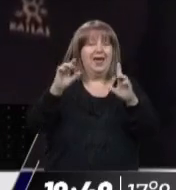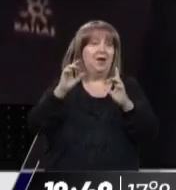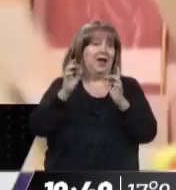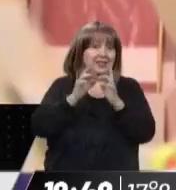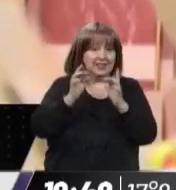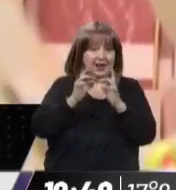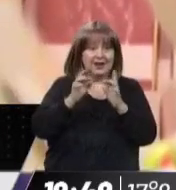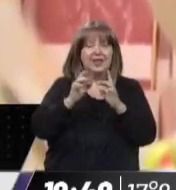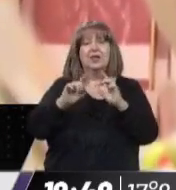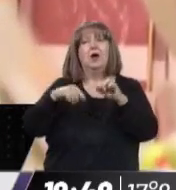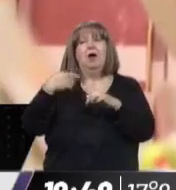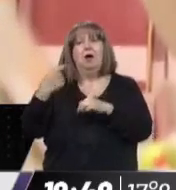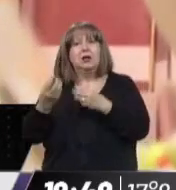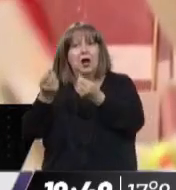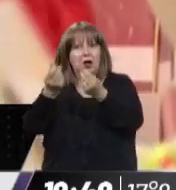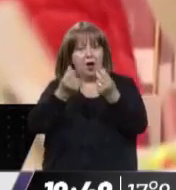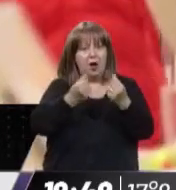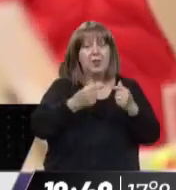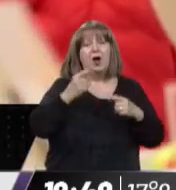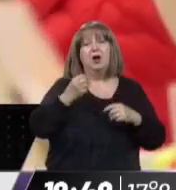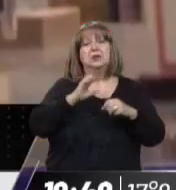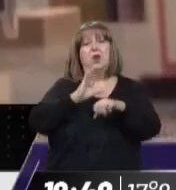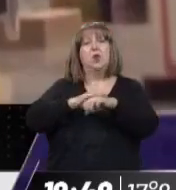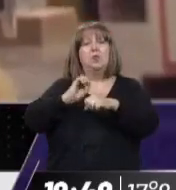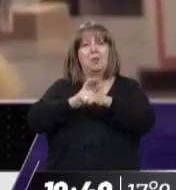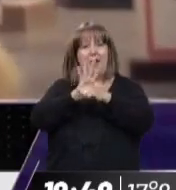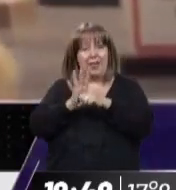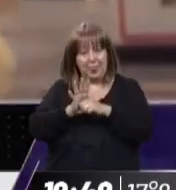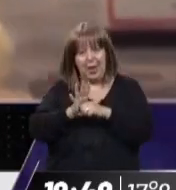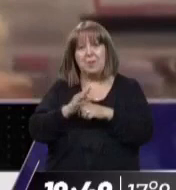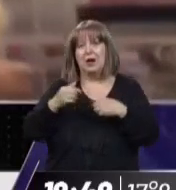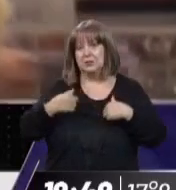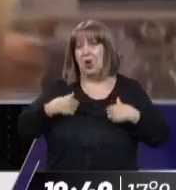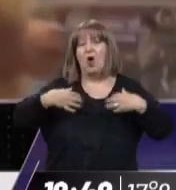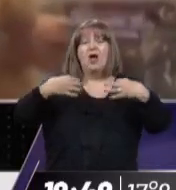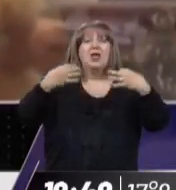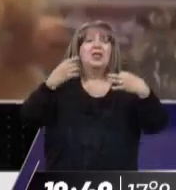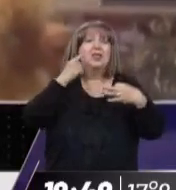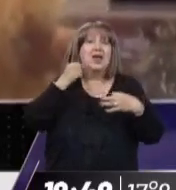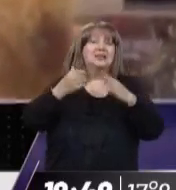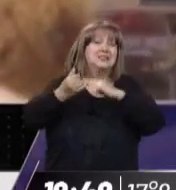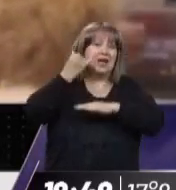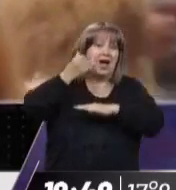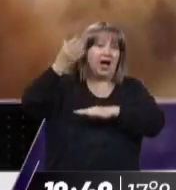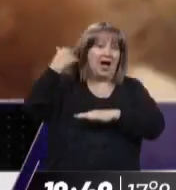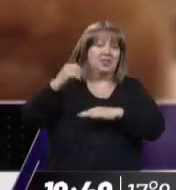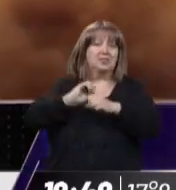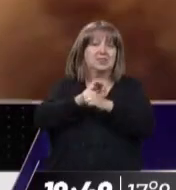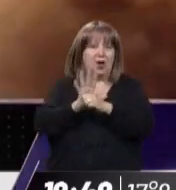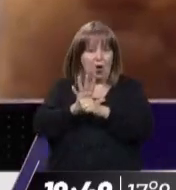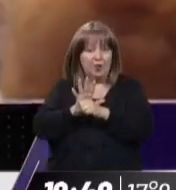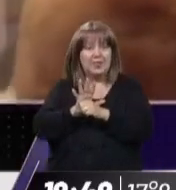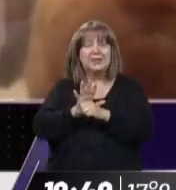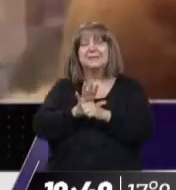dice Xin Ran. Otra, los confinamientos por la pandemia. En este Día de los Solteros, con rebrotes de COVID prácticamente en todo el